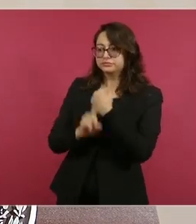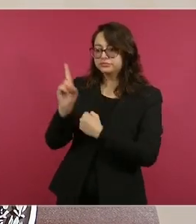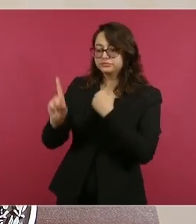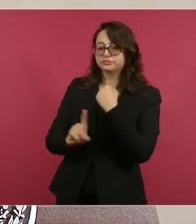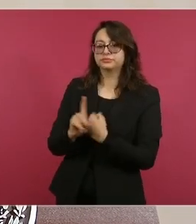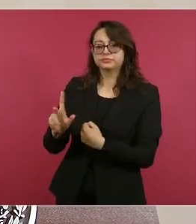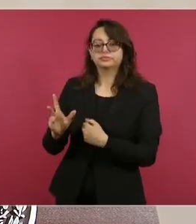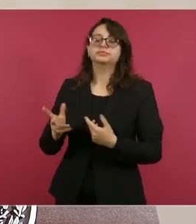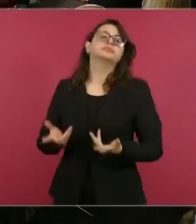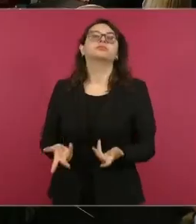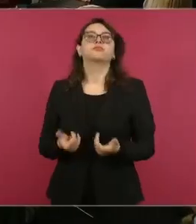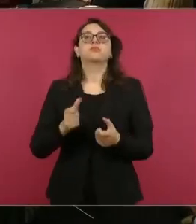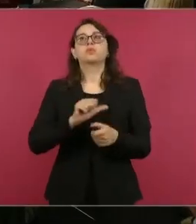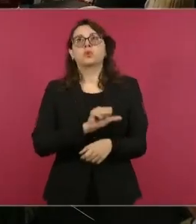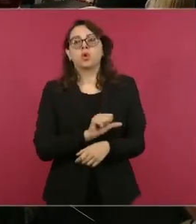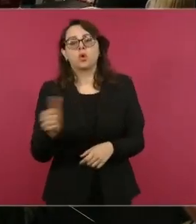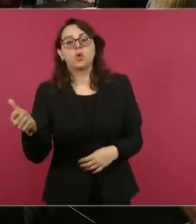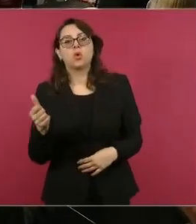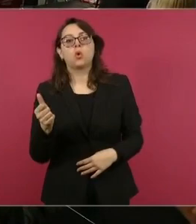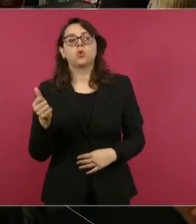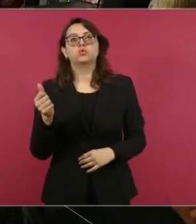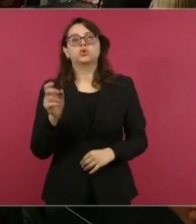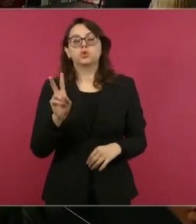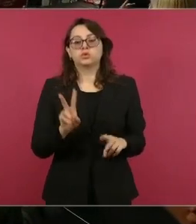En una autopista